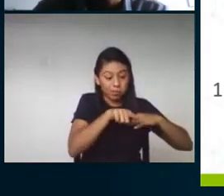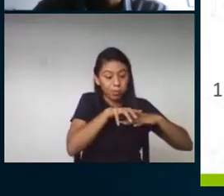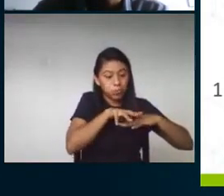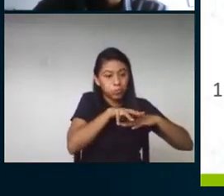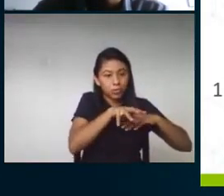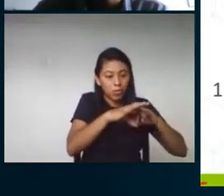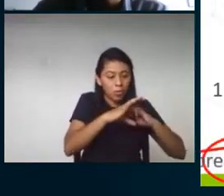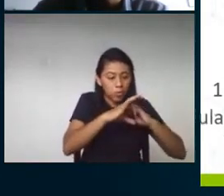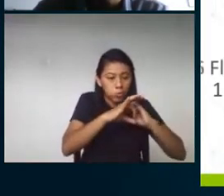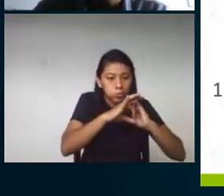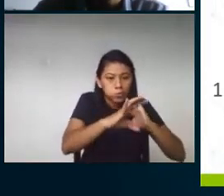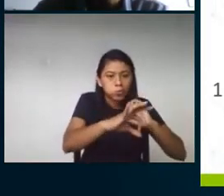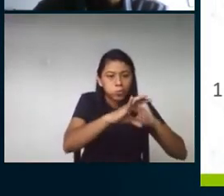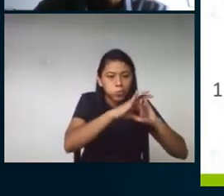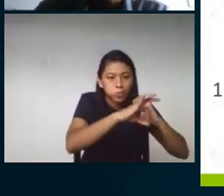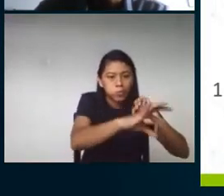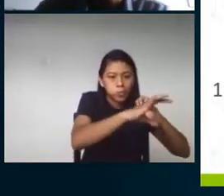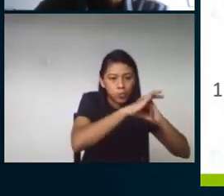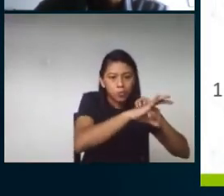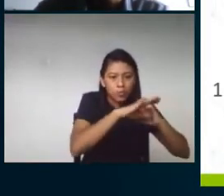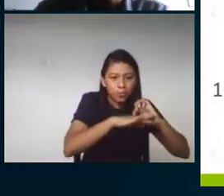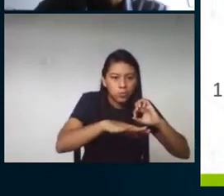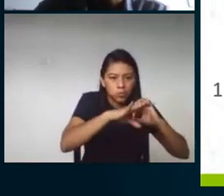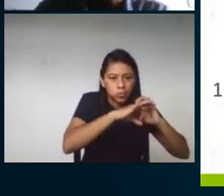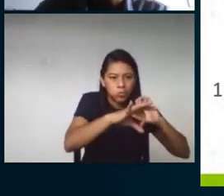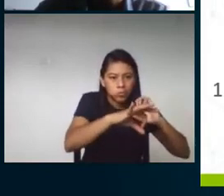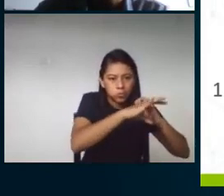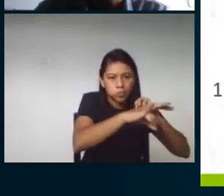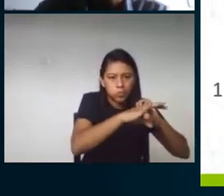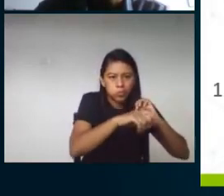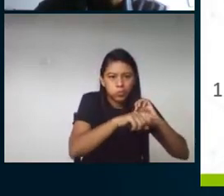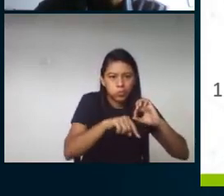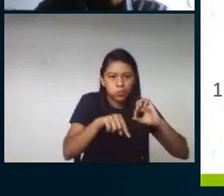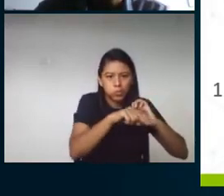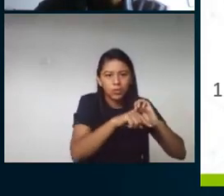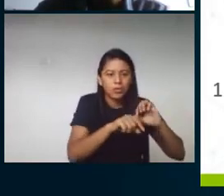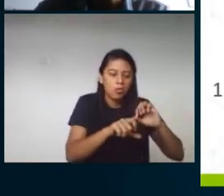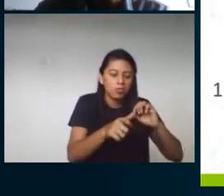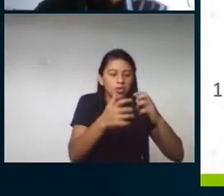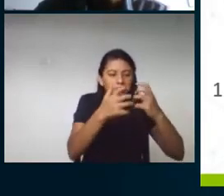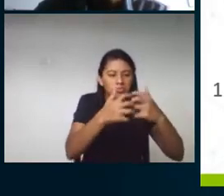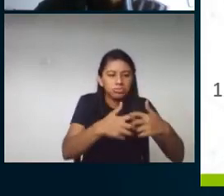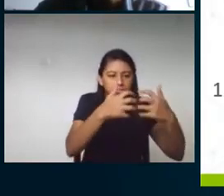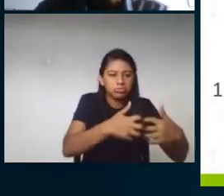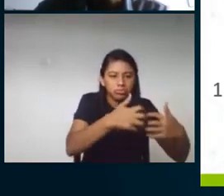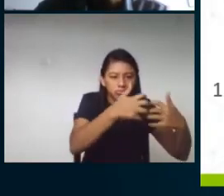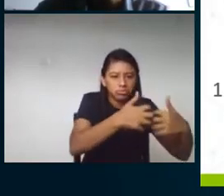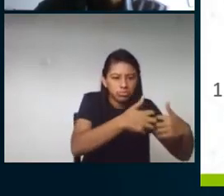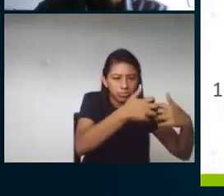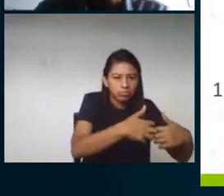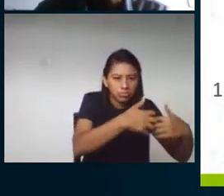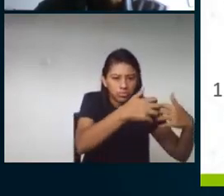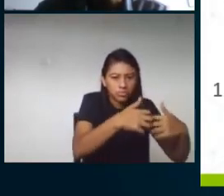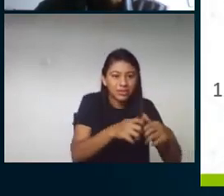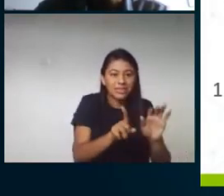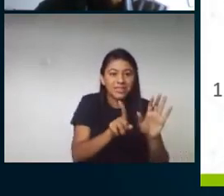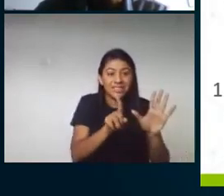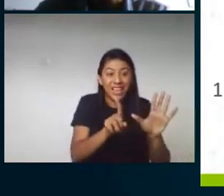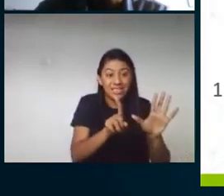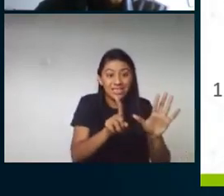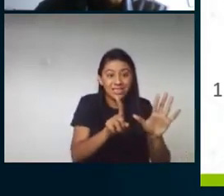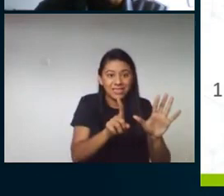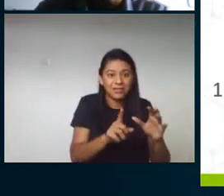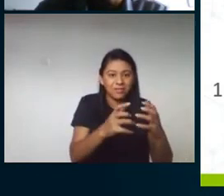de que pase ese canal de coagulación, deriva ya al resto de las unidades de proceso, pasa por unas 6 unidades de